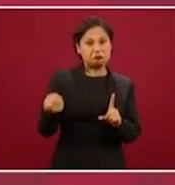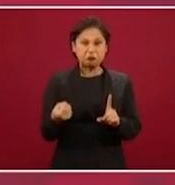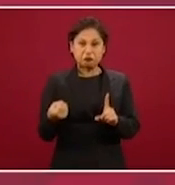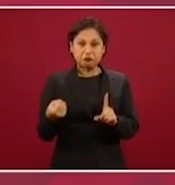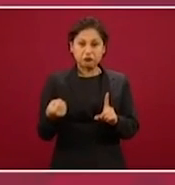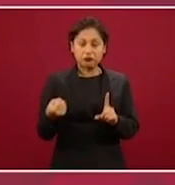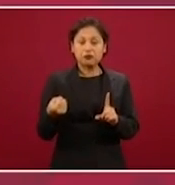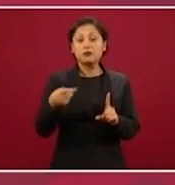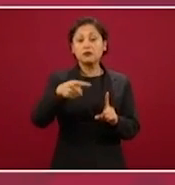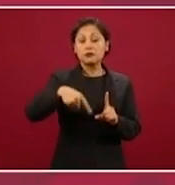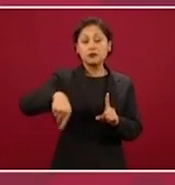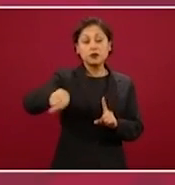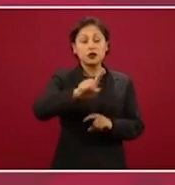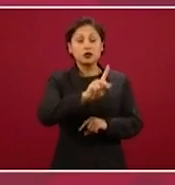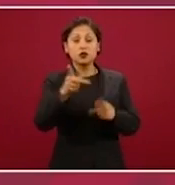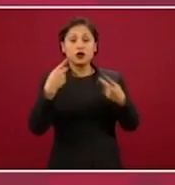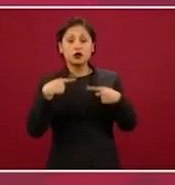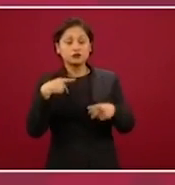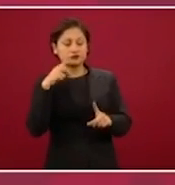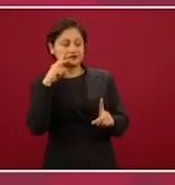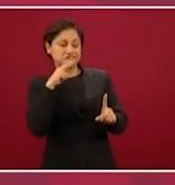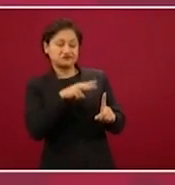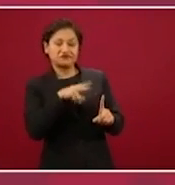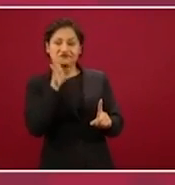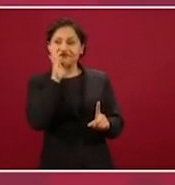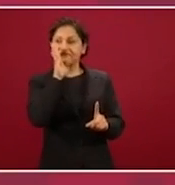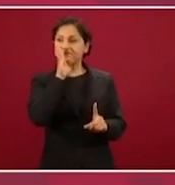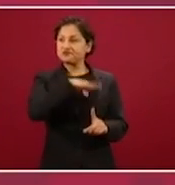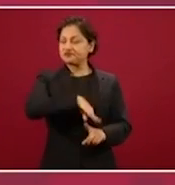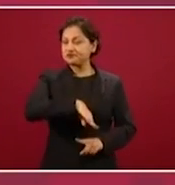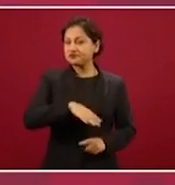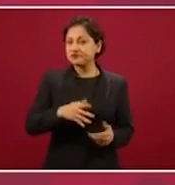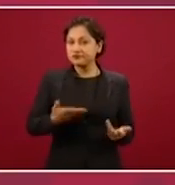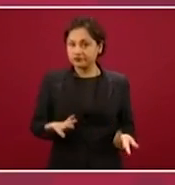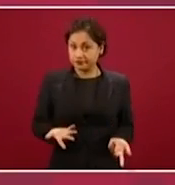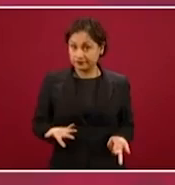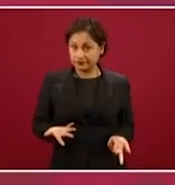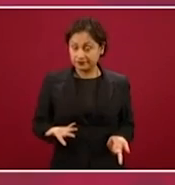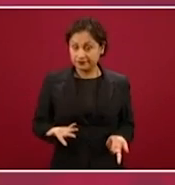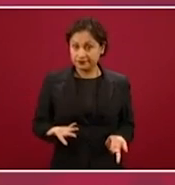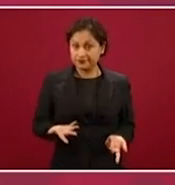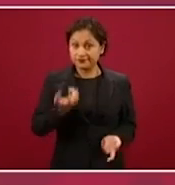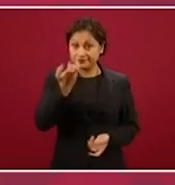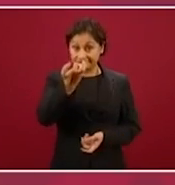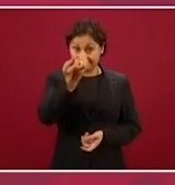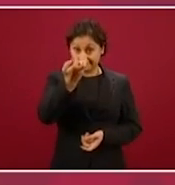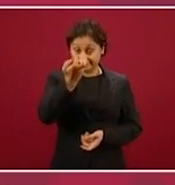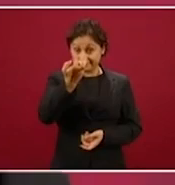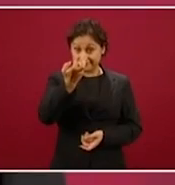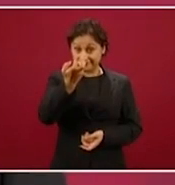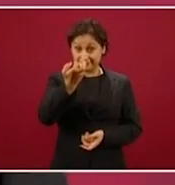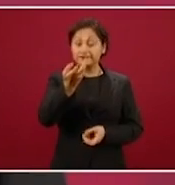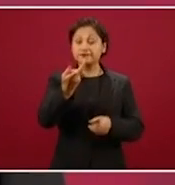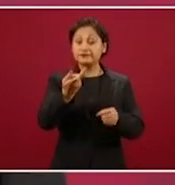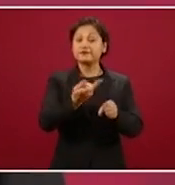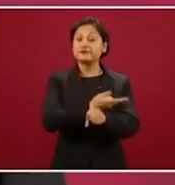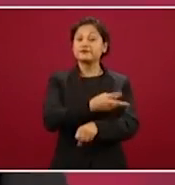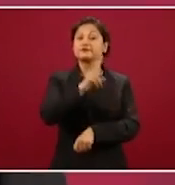Entonces, todos debemos de aprender a